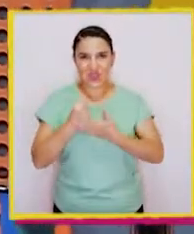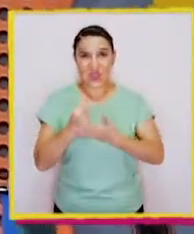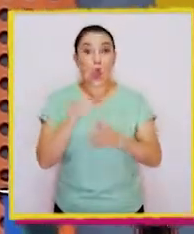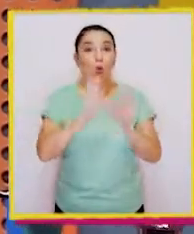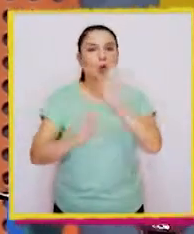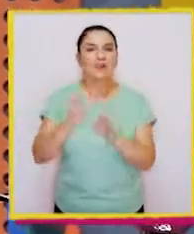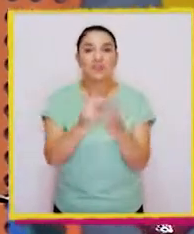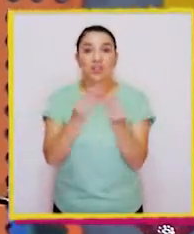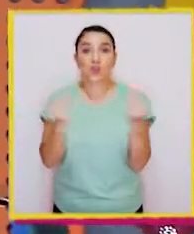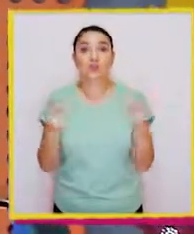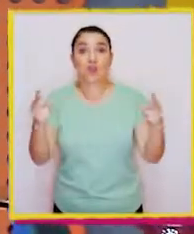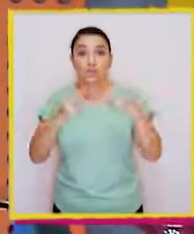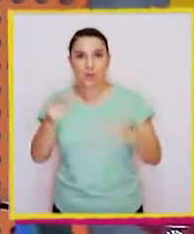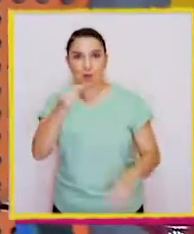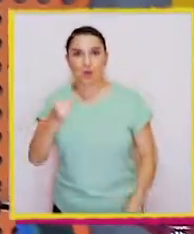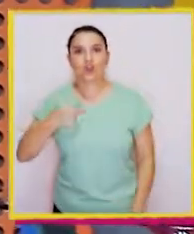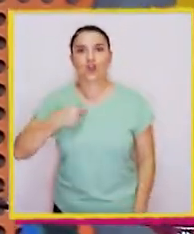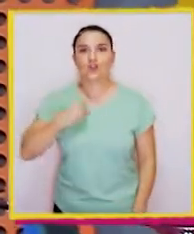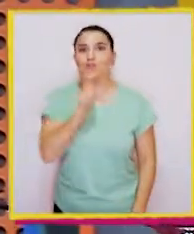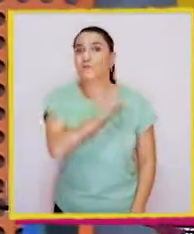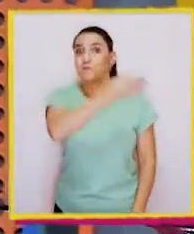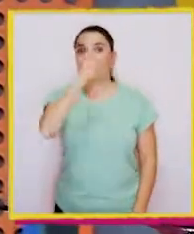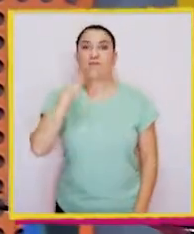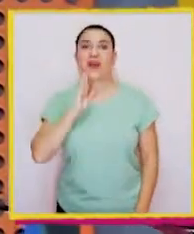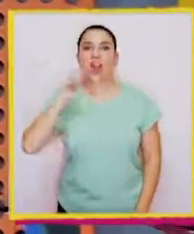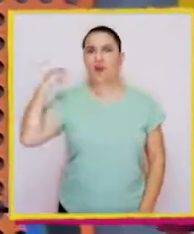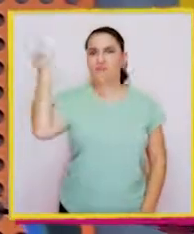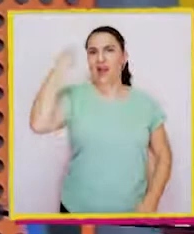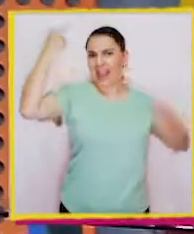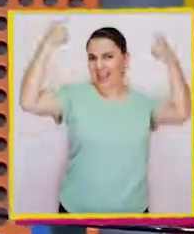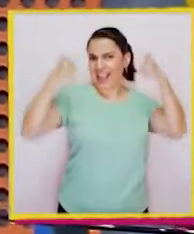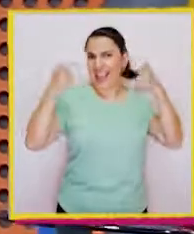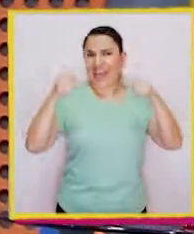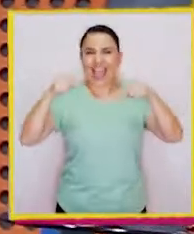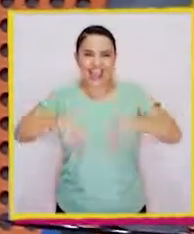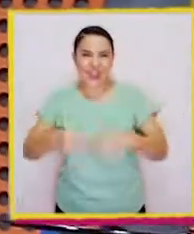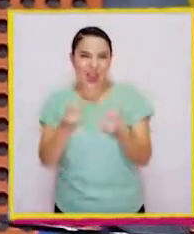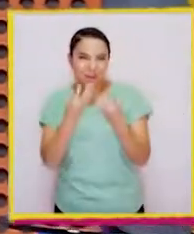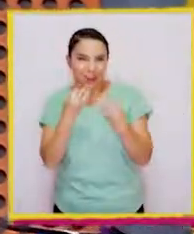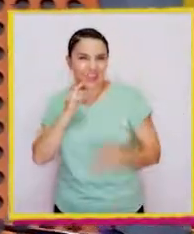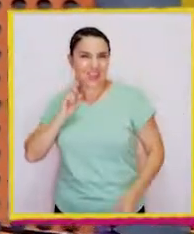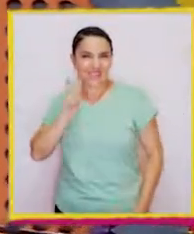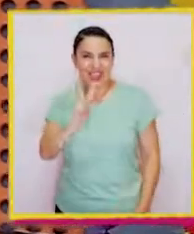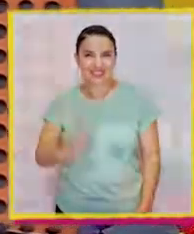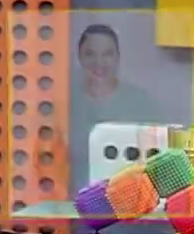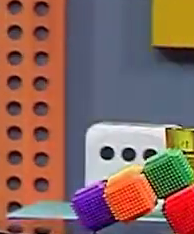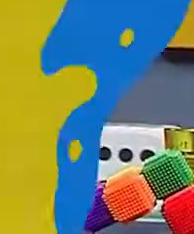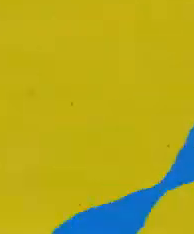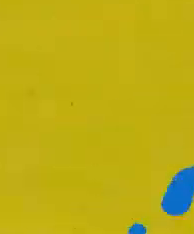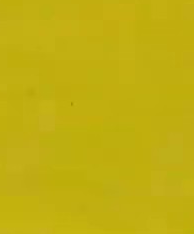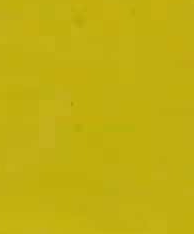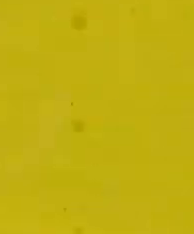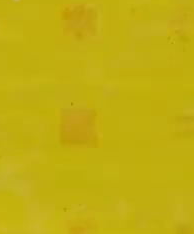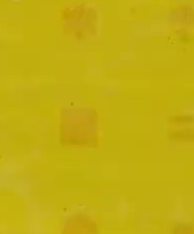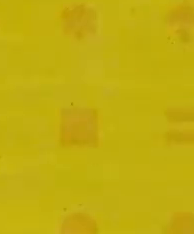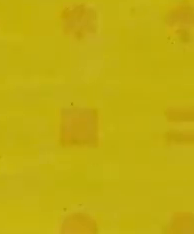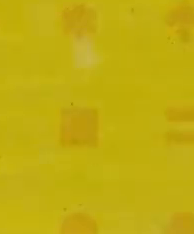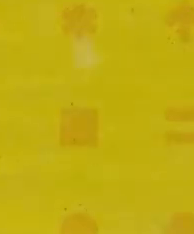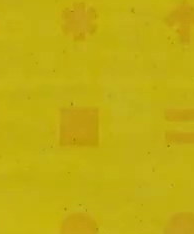ayudarme. Cuídense mucho y nos vemos pronto. Soy Macarena, la vaquera, y esto es Apréndote de...